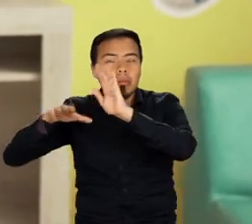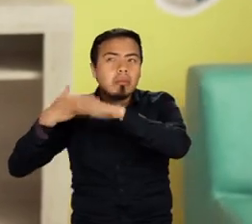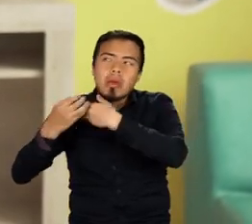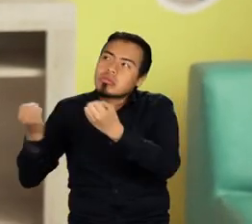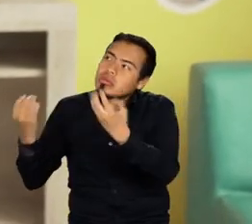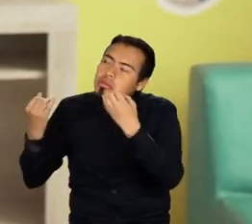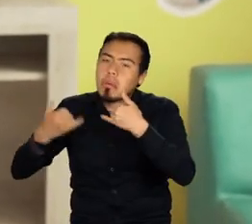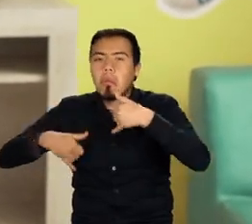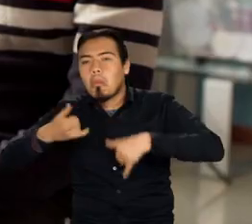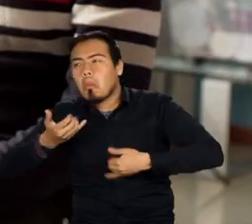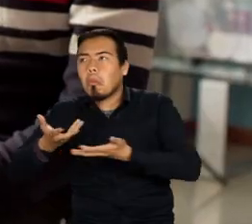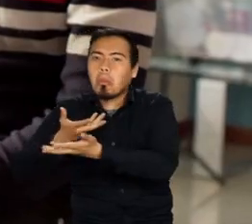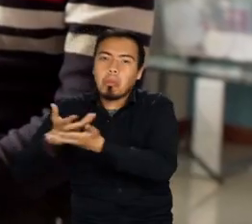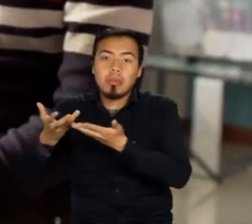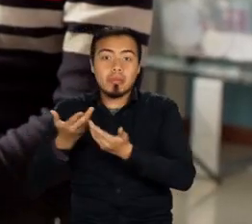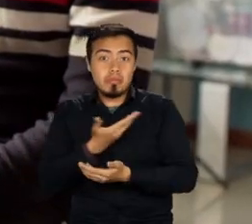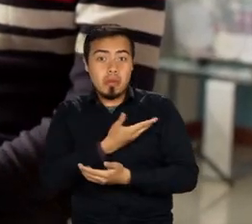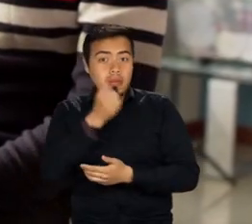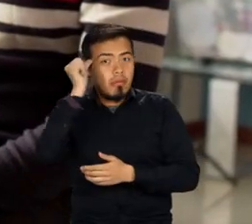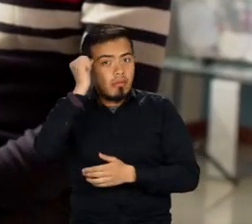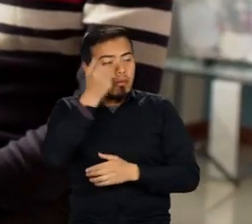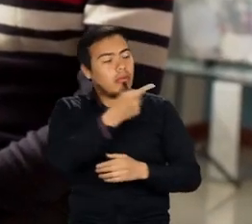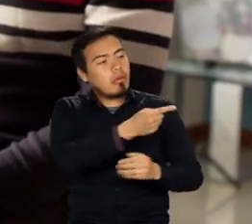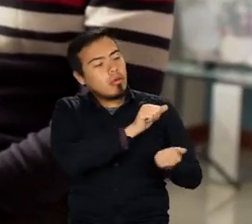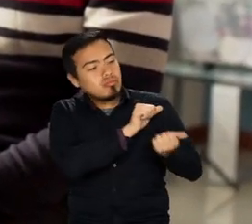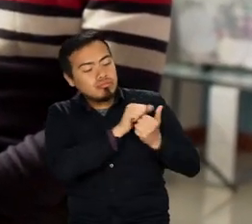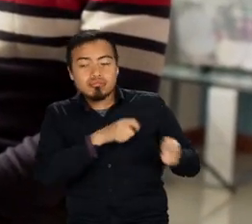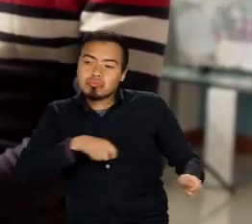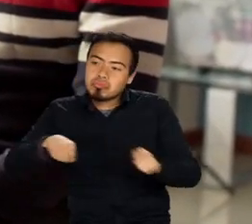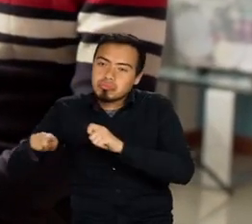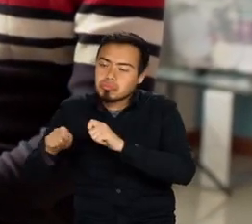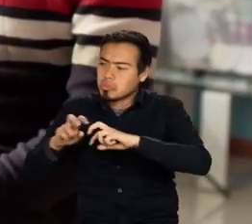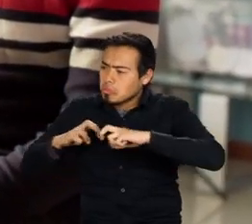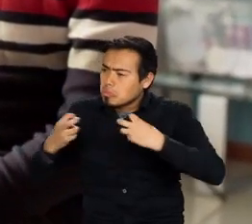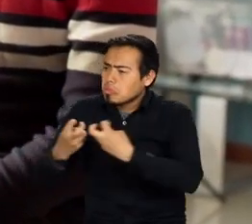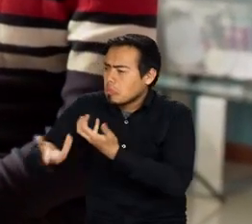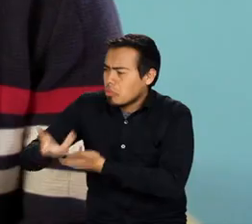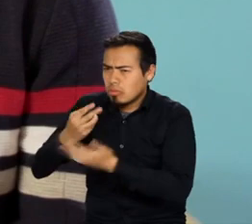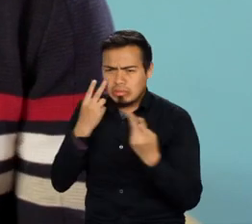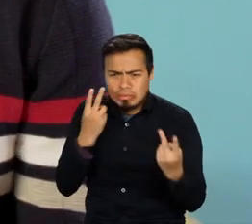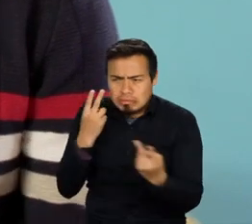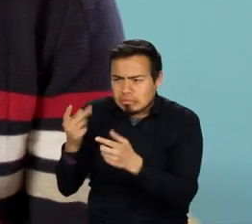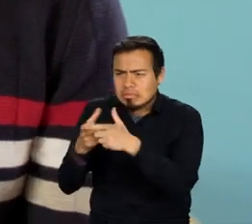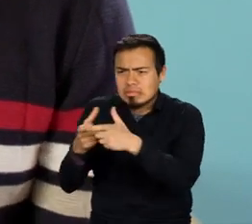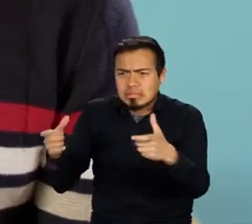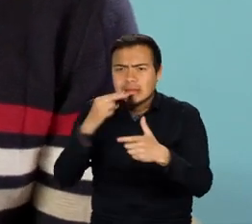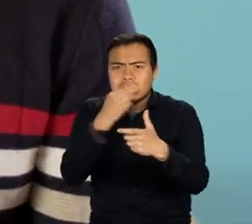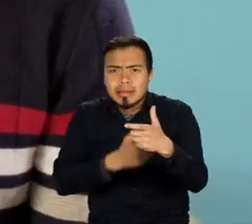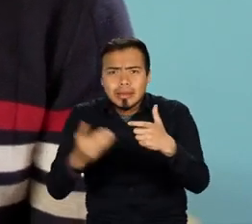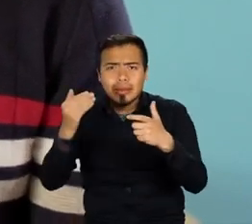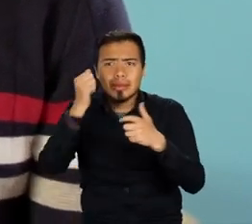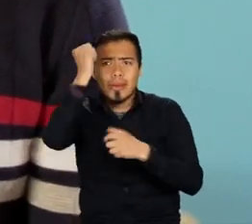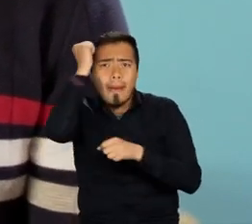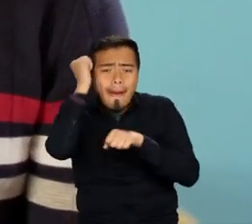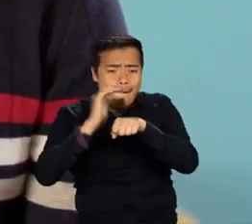hay una sala de juegos. Entonces mi mamá me llevó y yo me senté y había muchos niños sin cabello, con